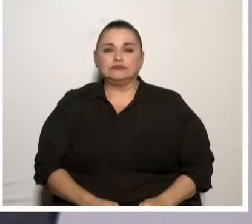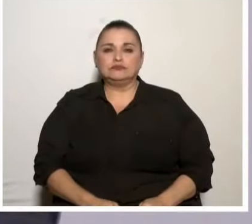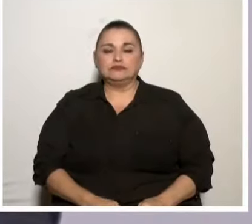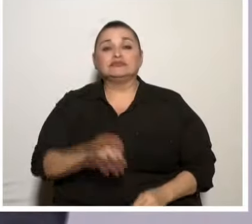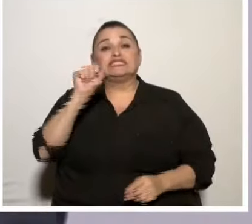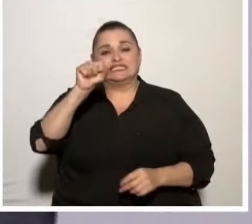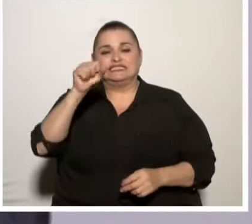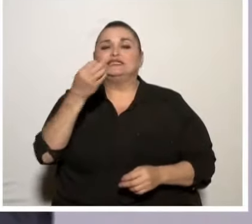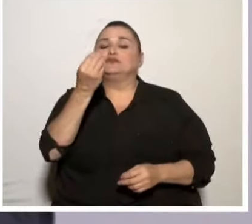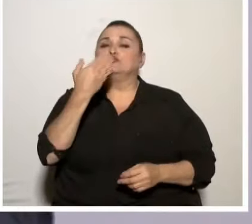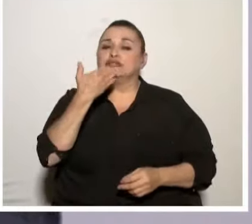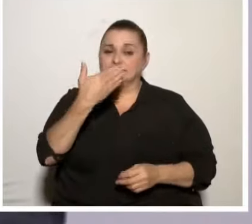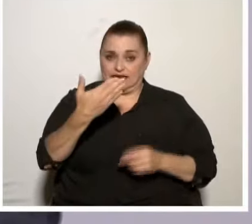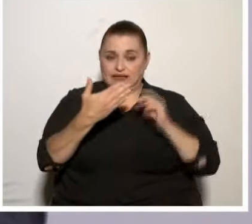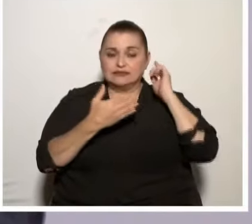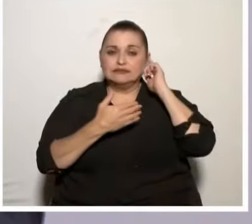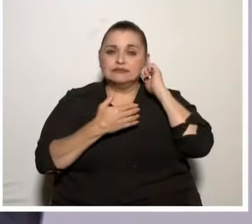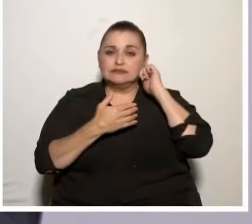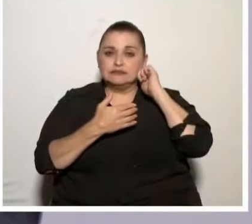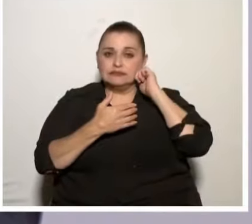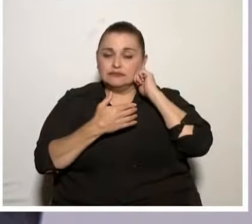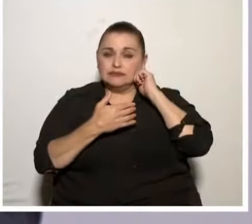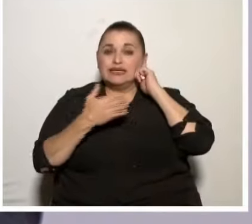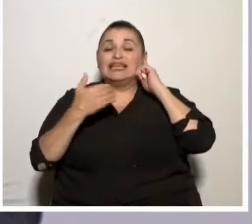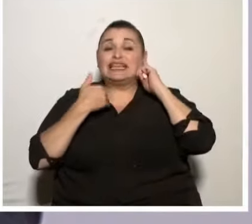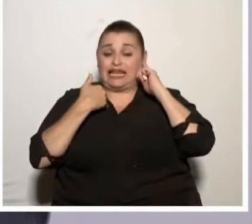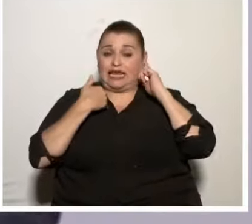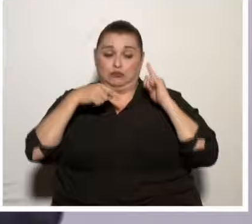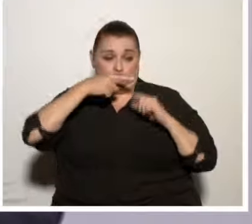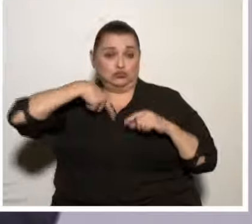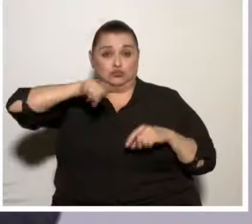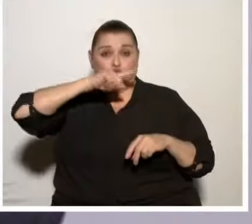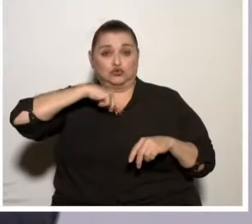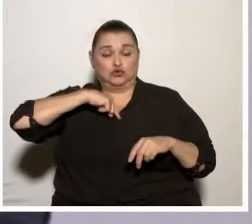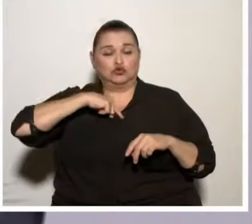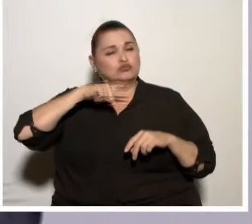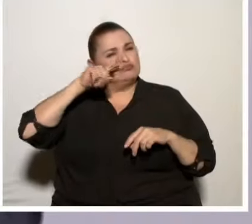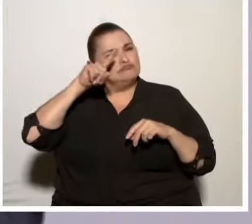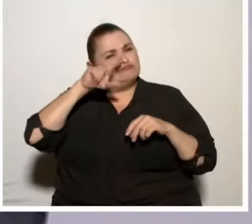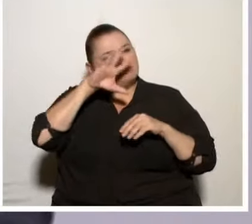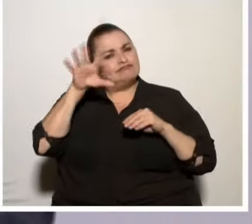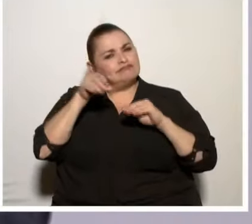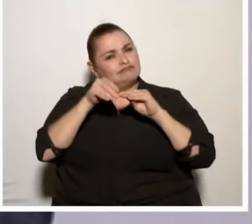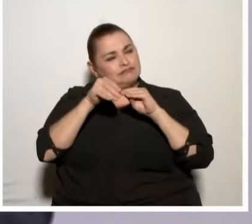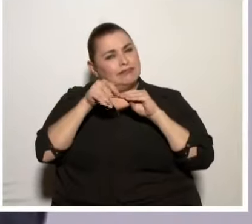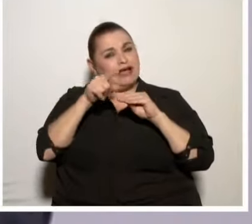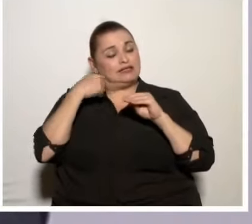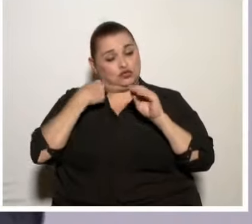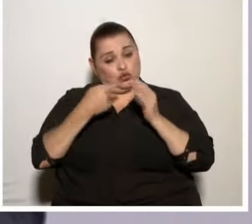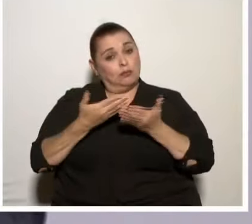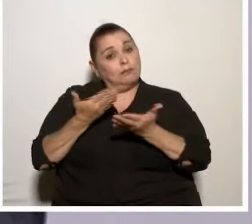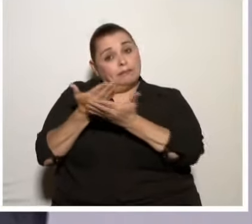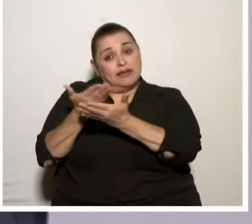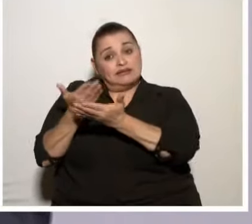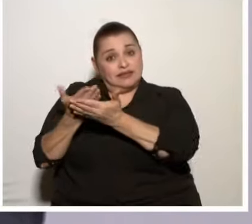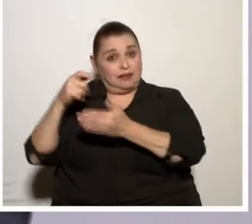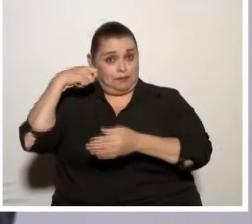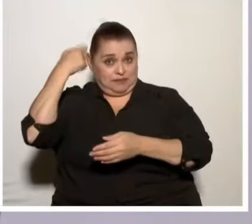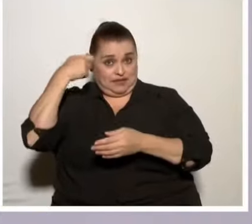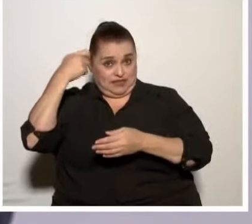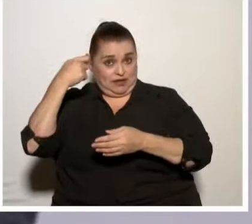Sí, muchas gracias. Tenemos nosotros que, además de lo que presenté en el